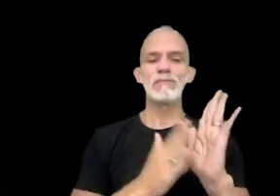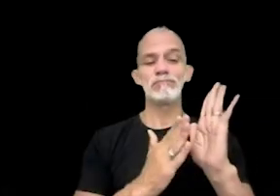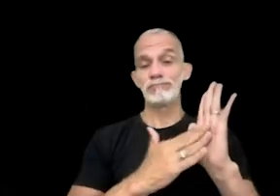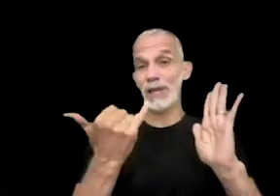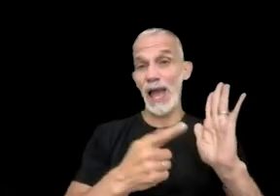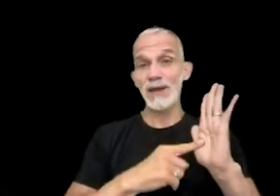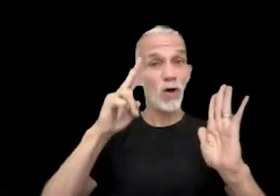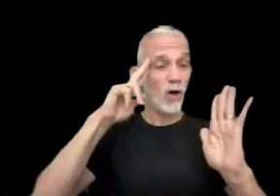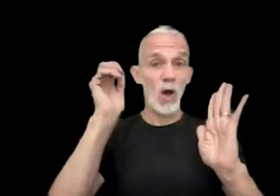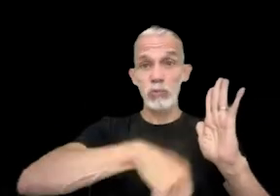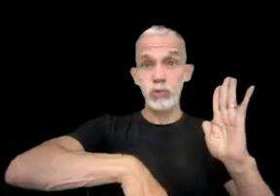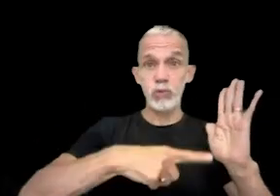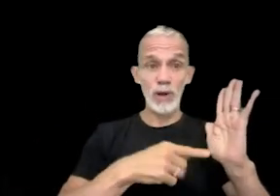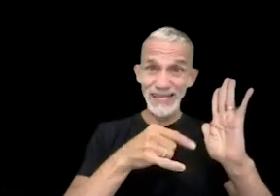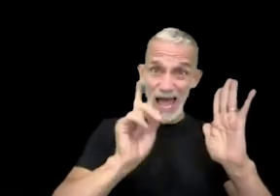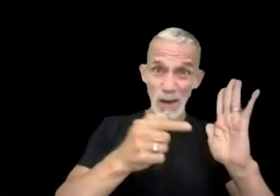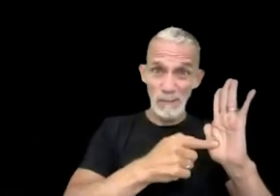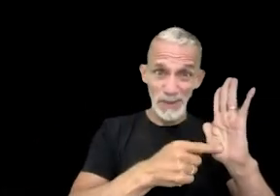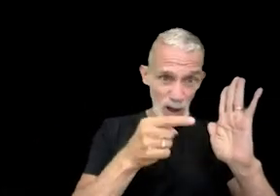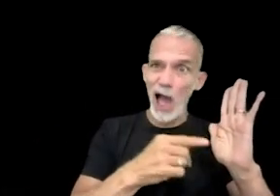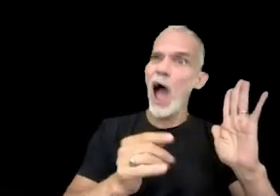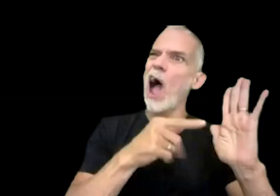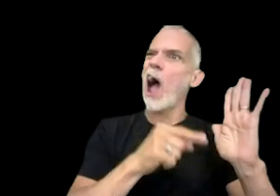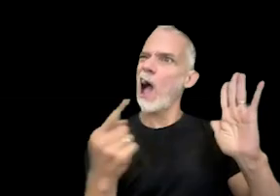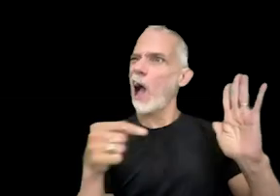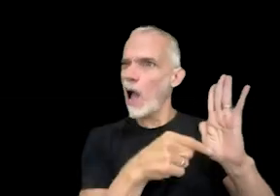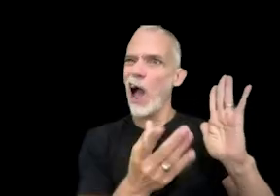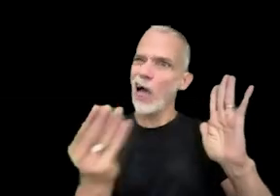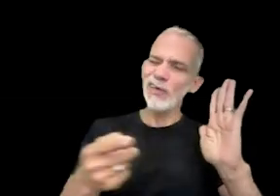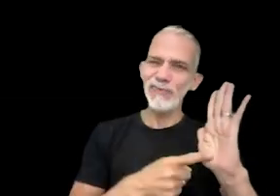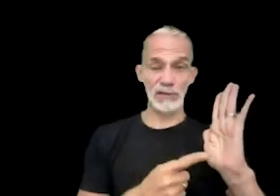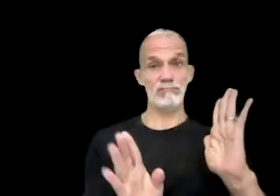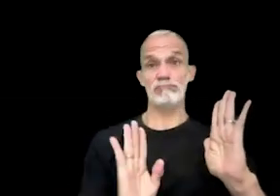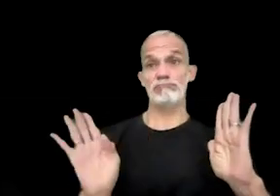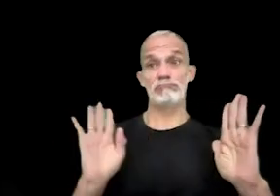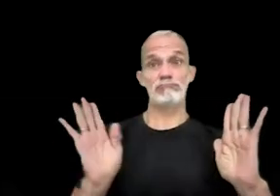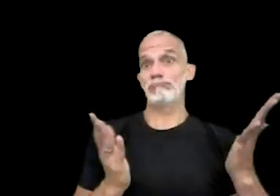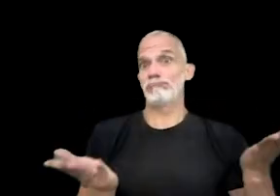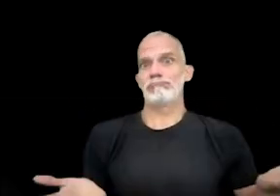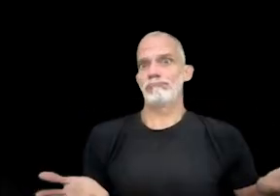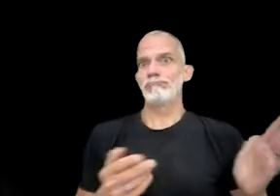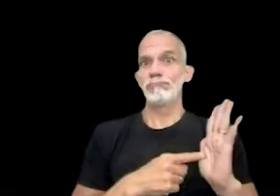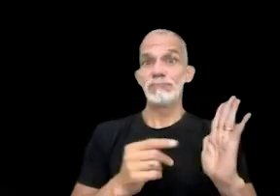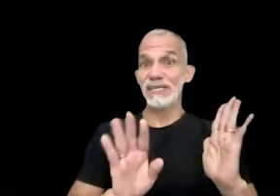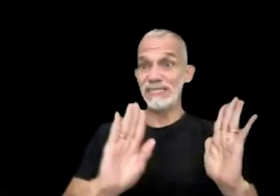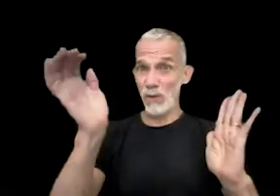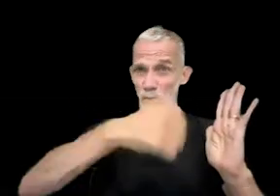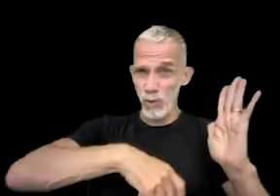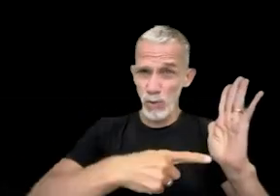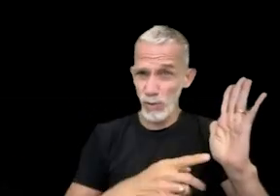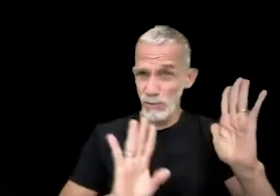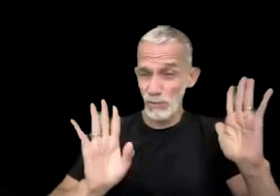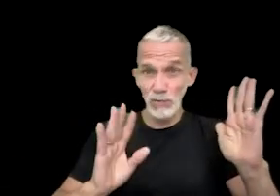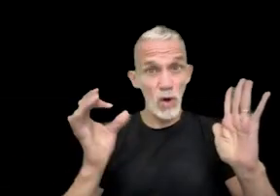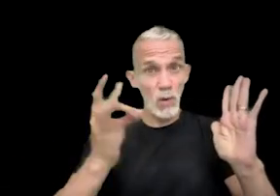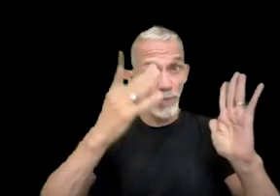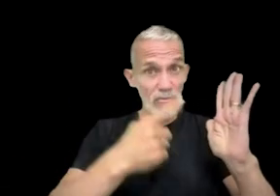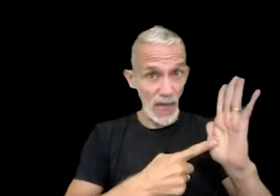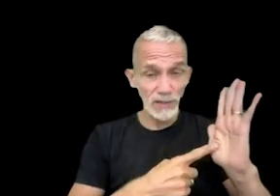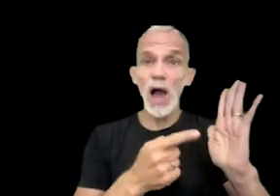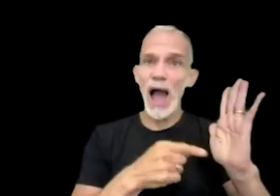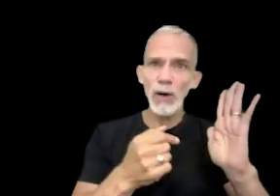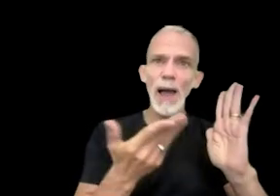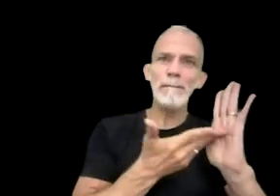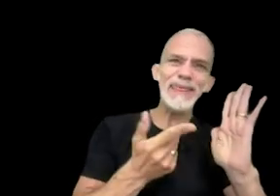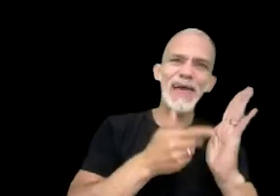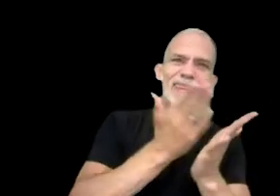no lo respeto, mañana no puedo decir, pero el marco jurídico este me ampara. No, pero usted lo repudió al derecho, ¿no? Es como